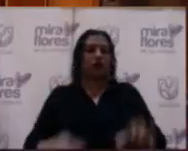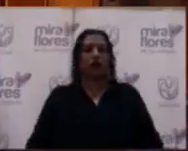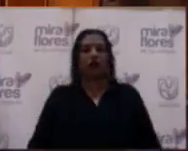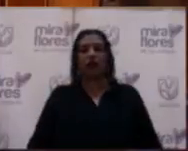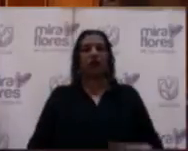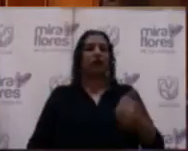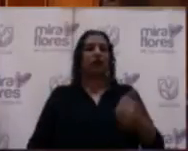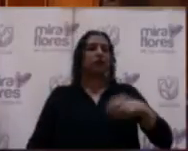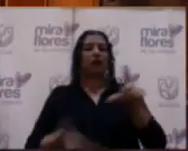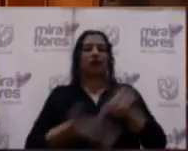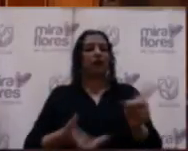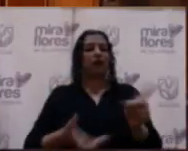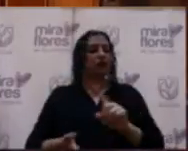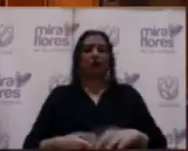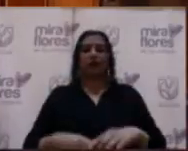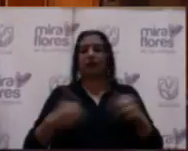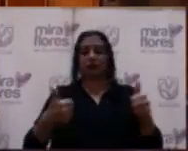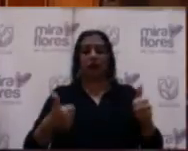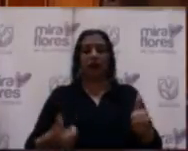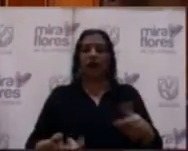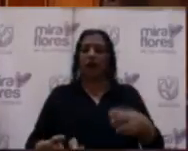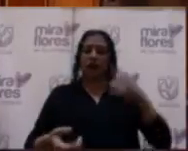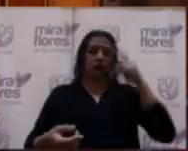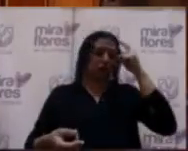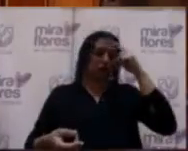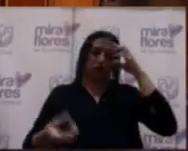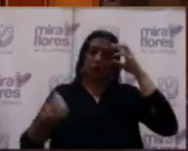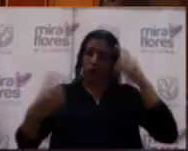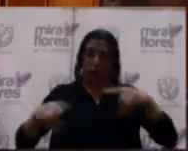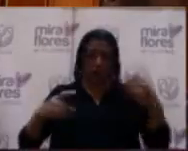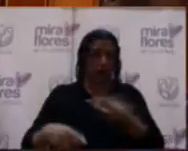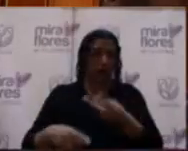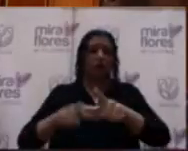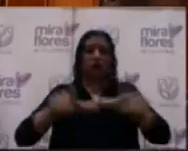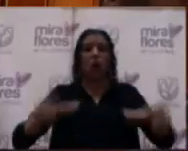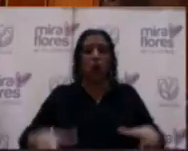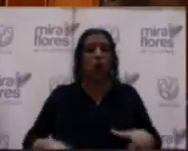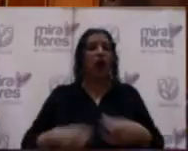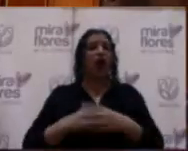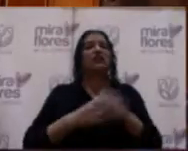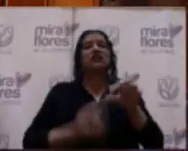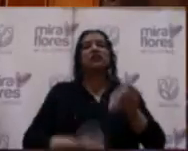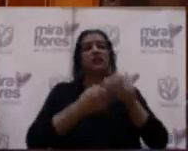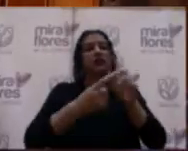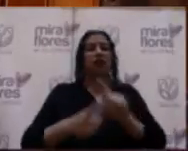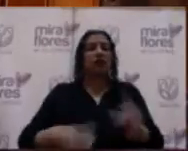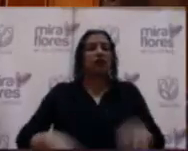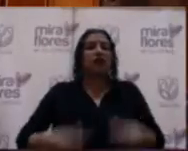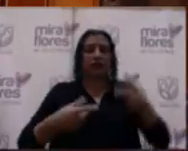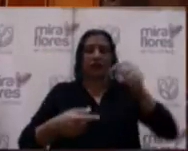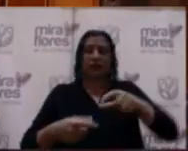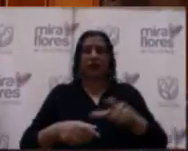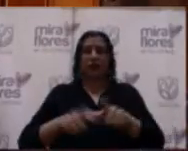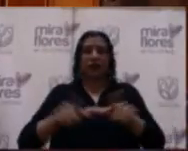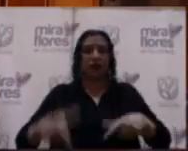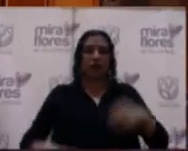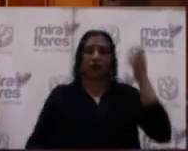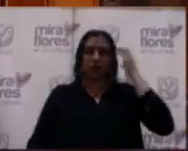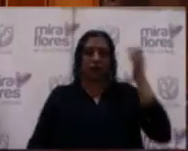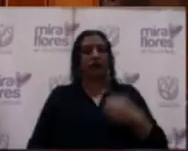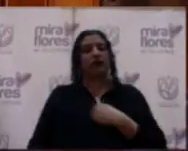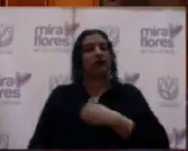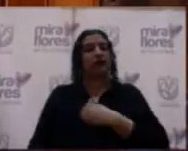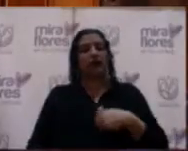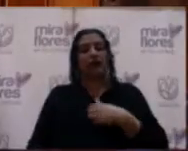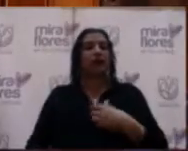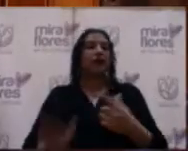Lima no es lo más adecuado. Coincidimos plenamente en que estas zonas reservadas no deberían de darse en el distrito, pero lamentablemente